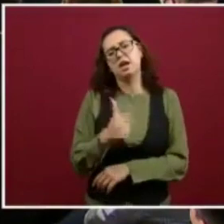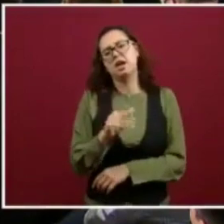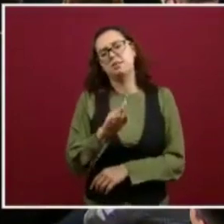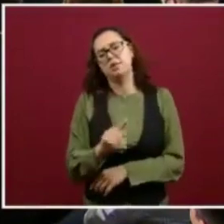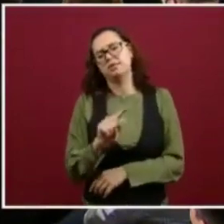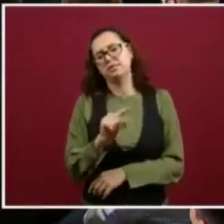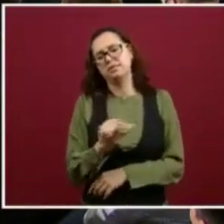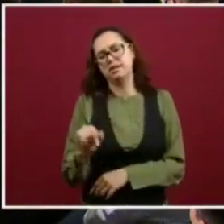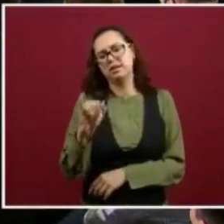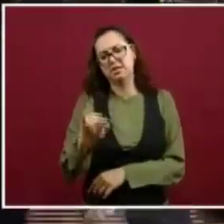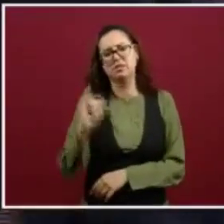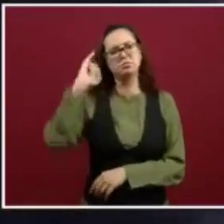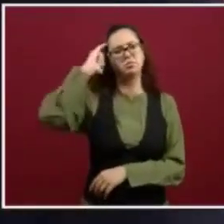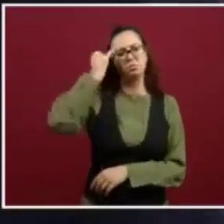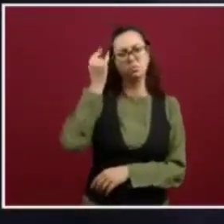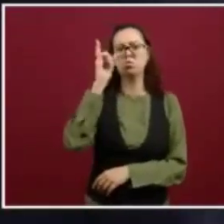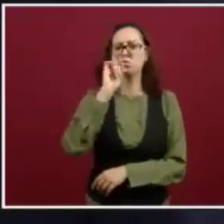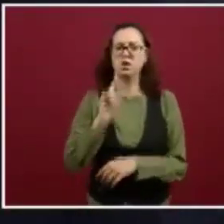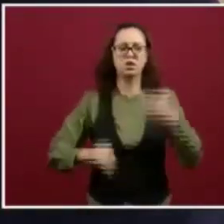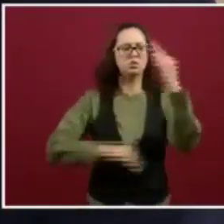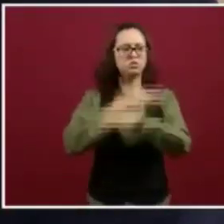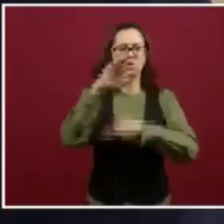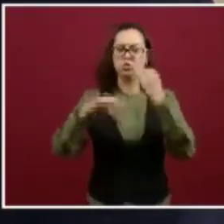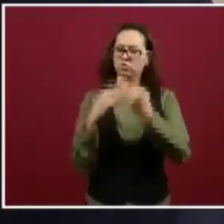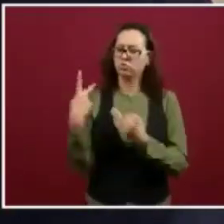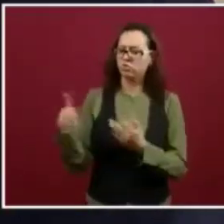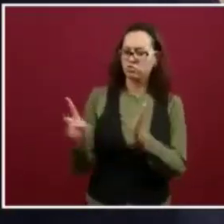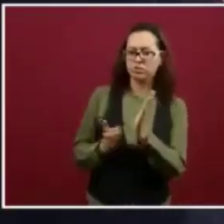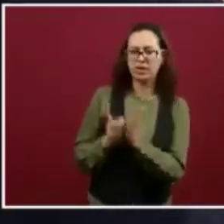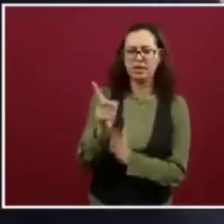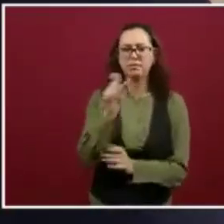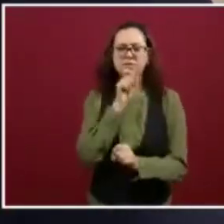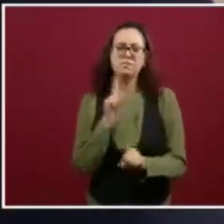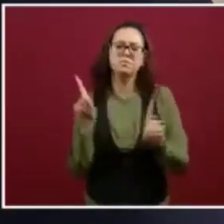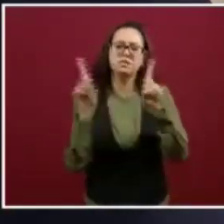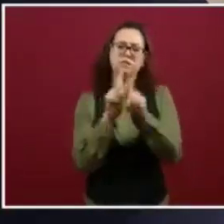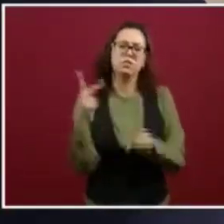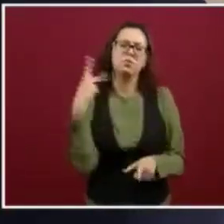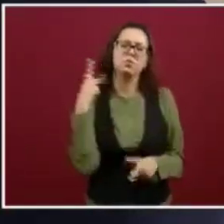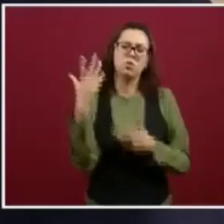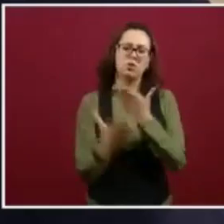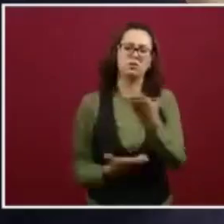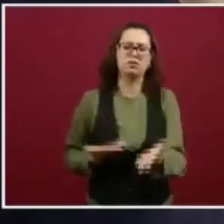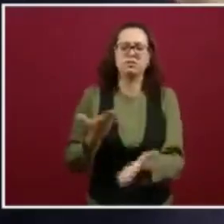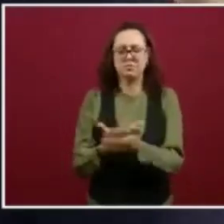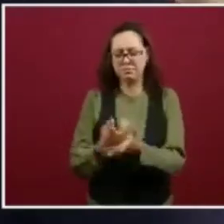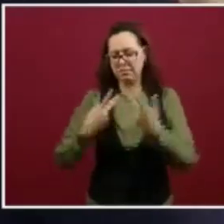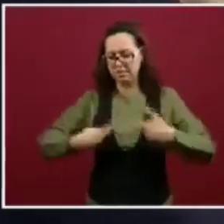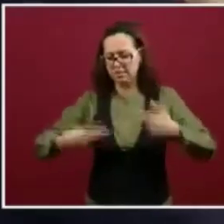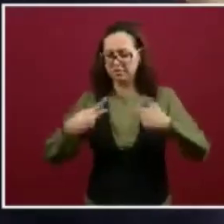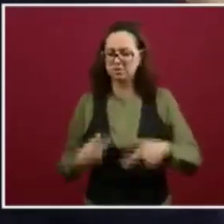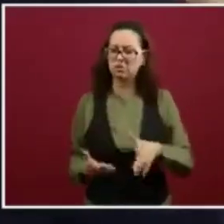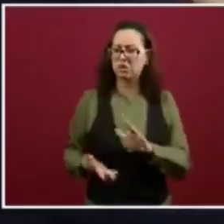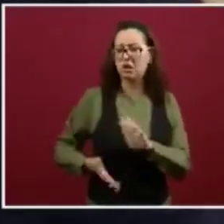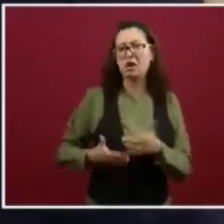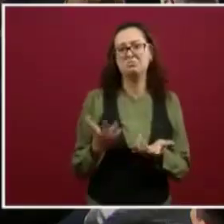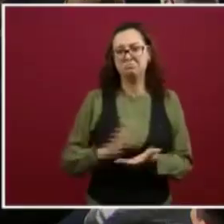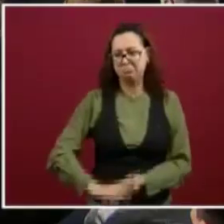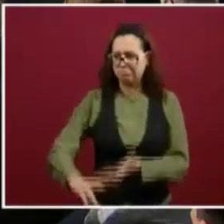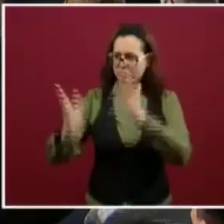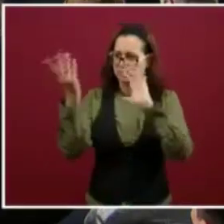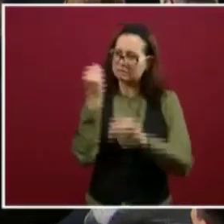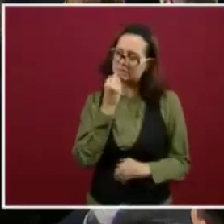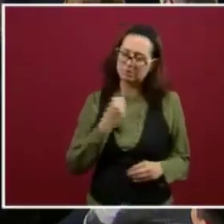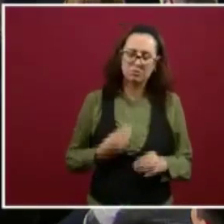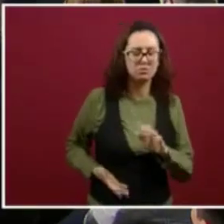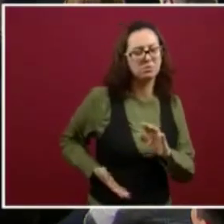LGTBI, mujeres, indígenas, todos tienen derechos. Y propone políticas para atender a las personas desplazadas por violencia, por